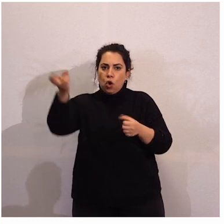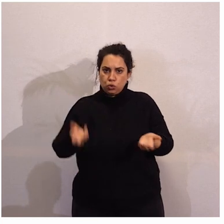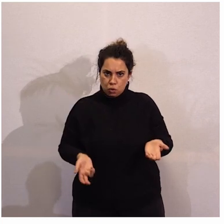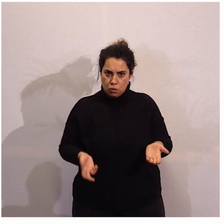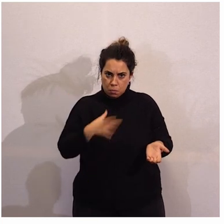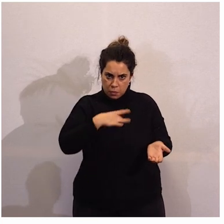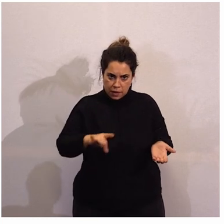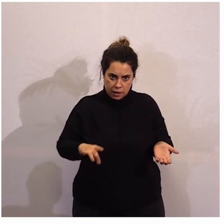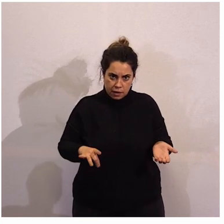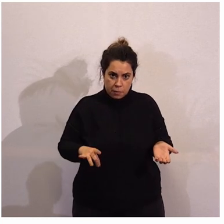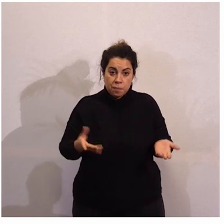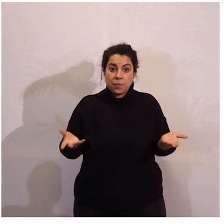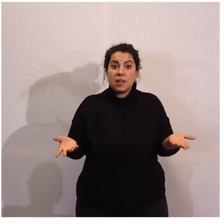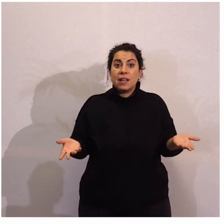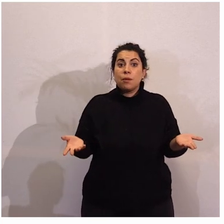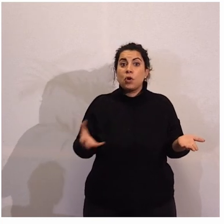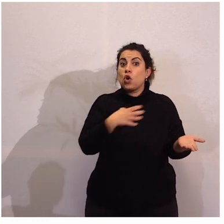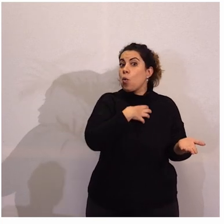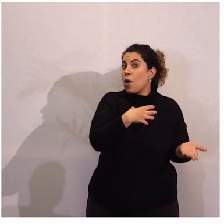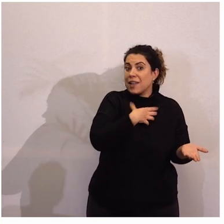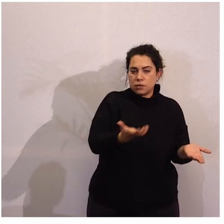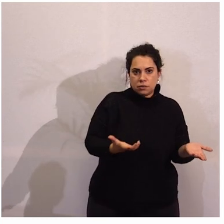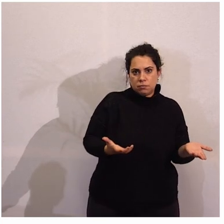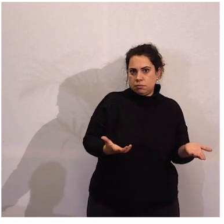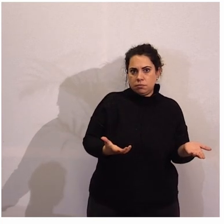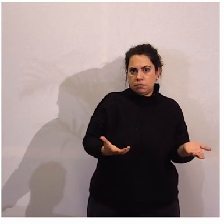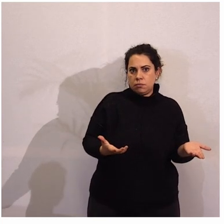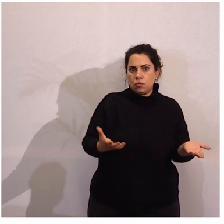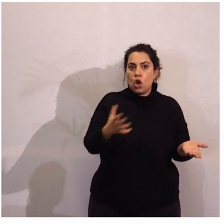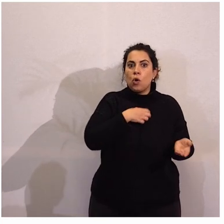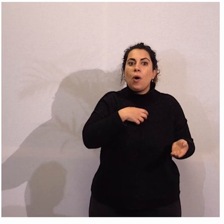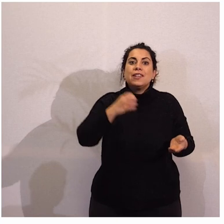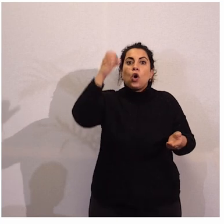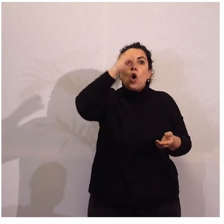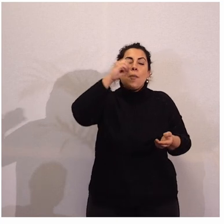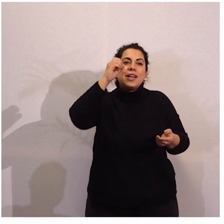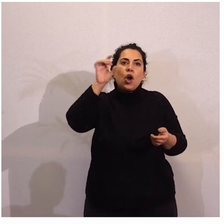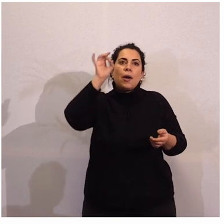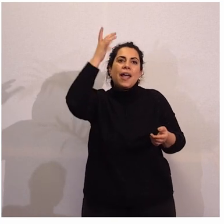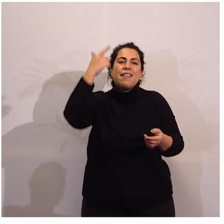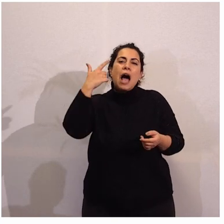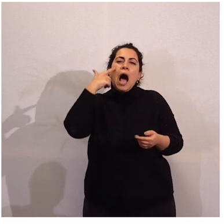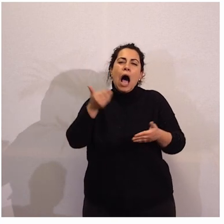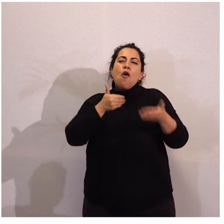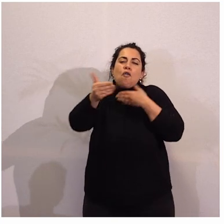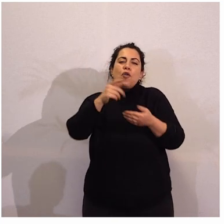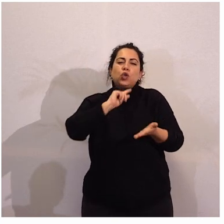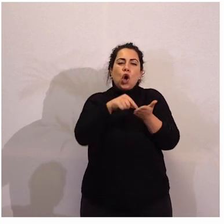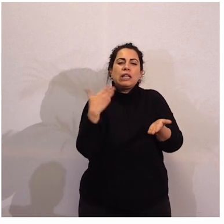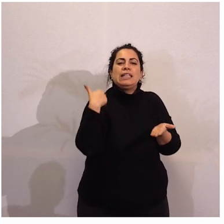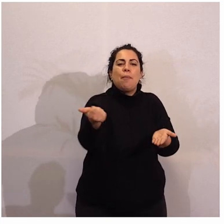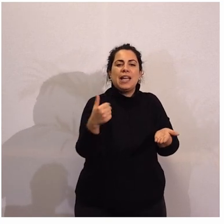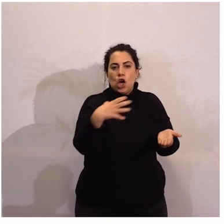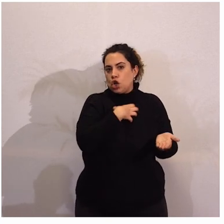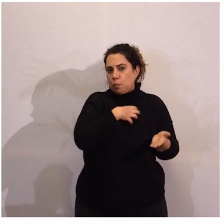puedes... Ya, porque no puedes, sí, pero porque no puedes ir con esa idea. El voluntariado es